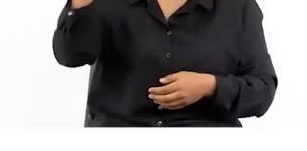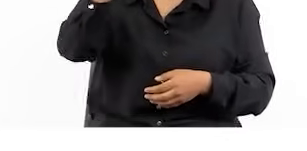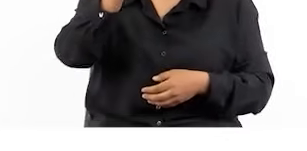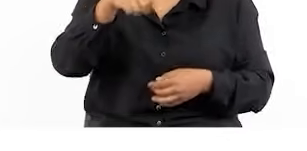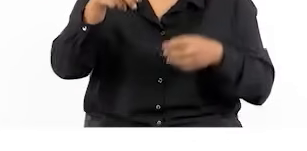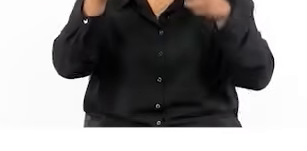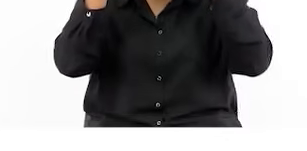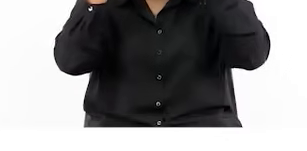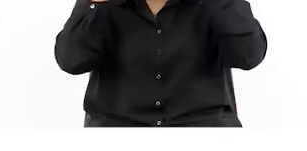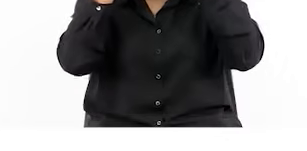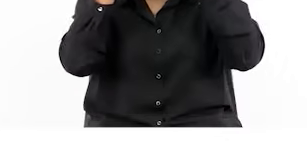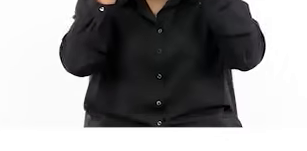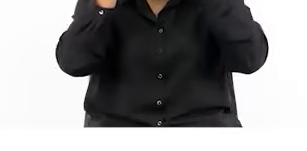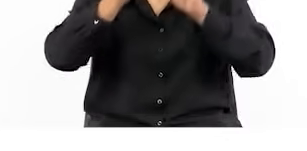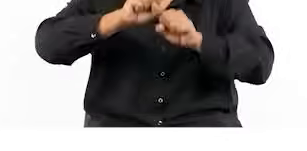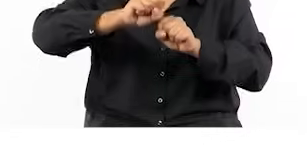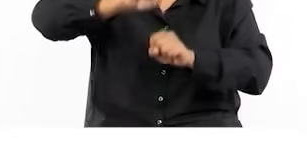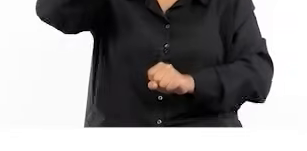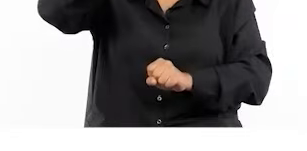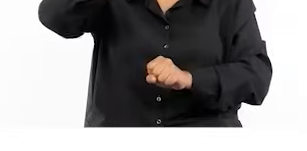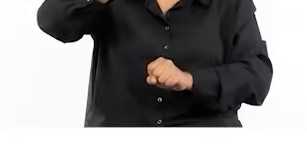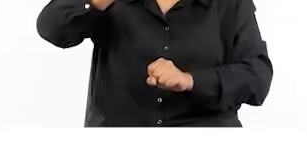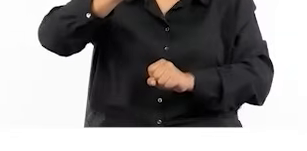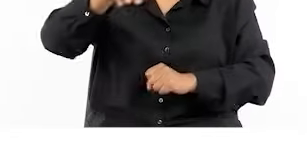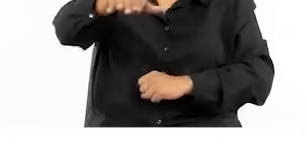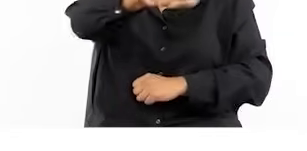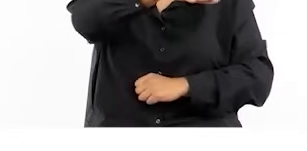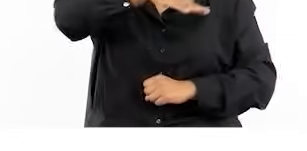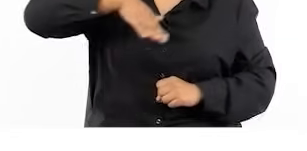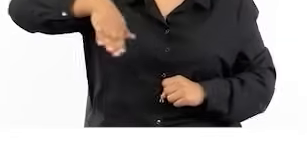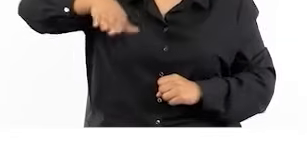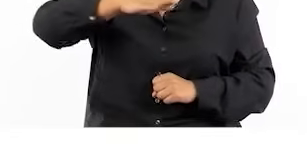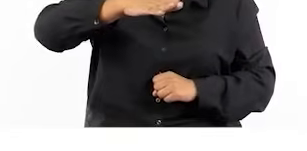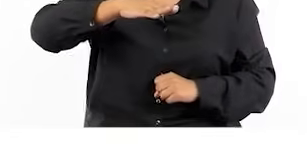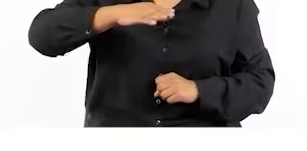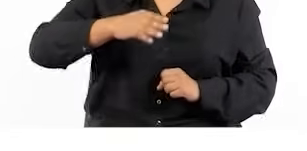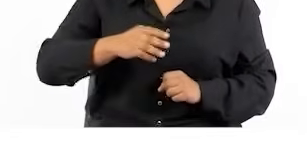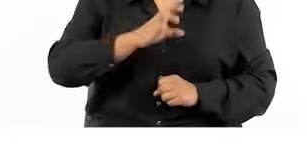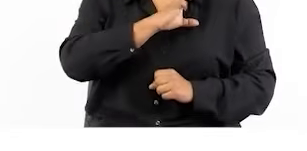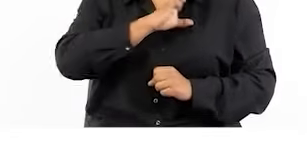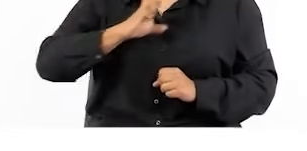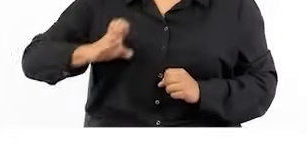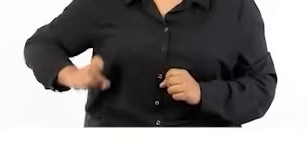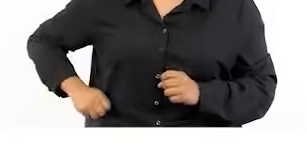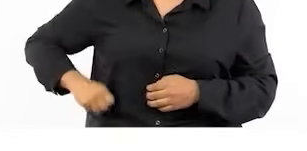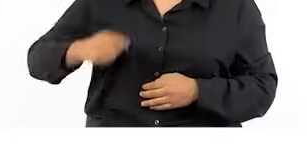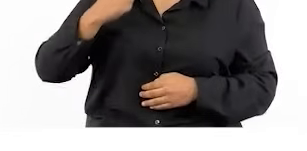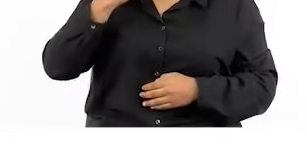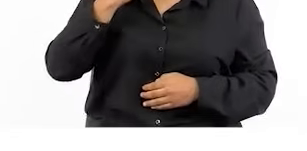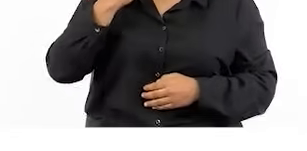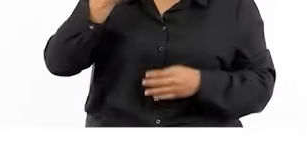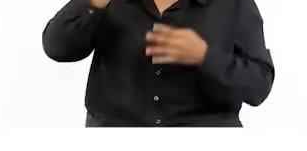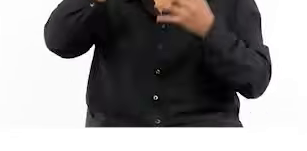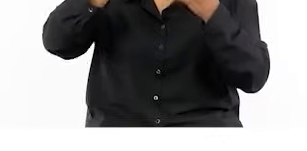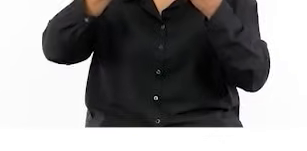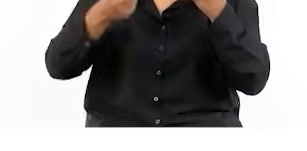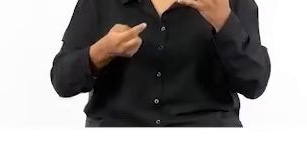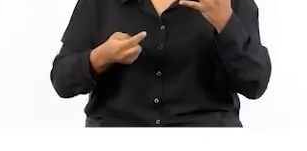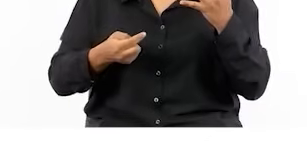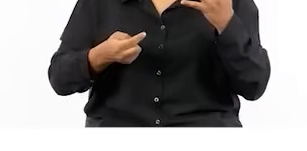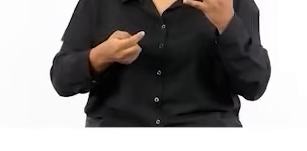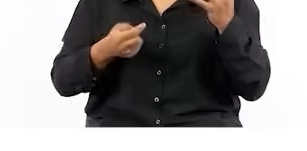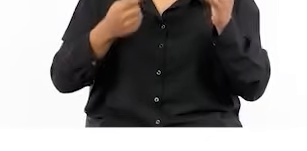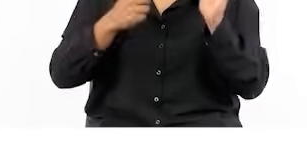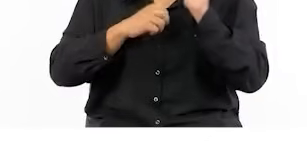posteriormente lo pueden revisar, en donde ustedes podrán observar el mapa de uso de suelo de El Salvador.